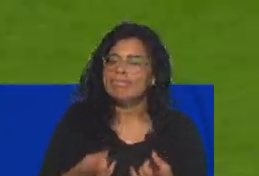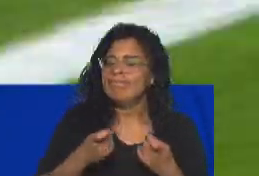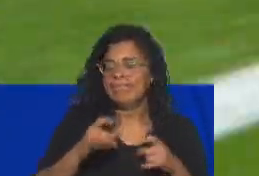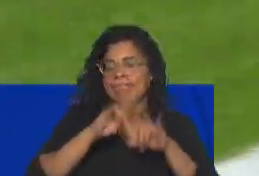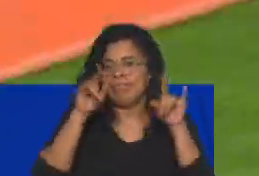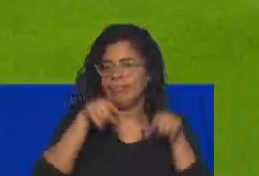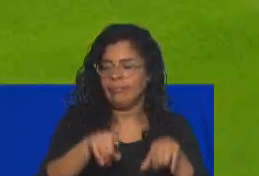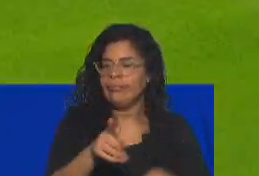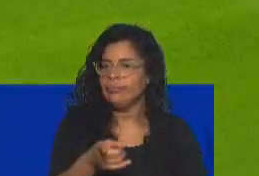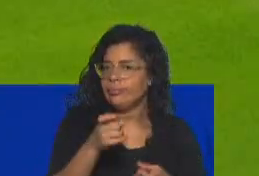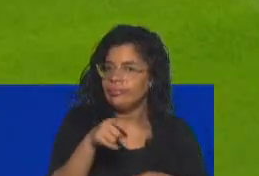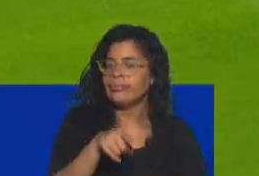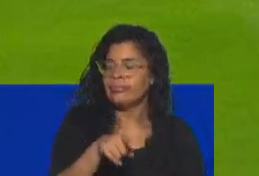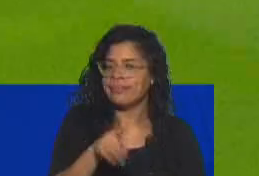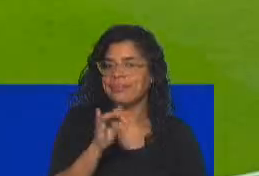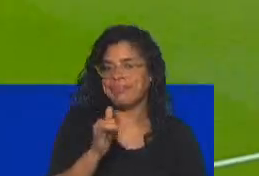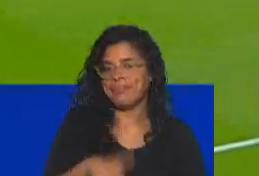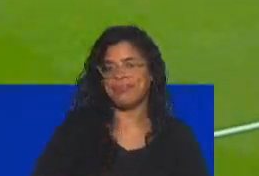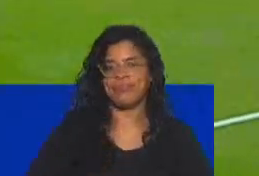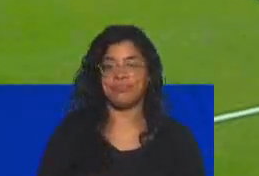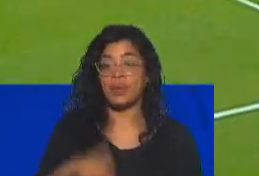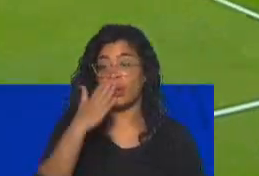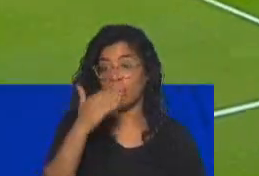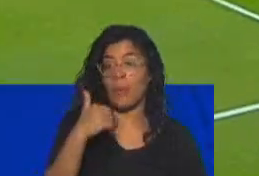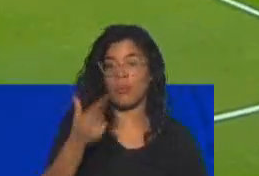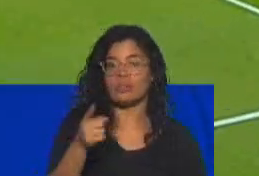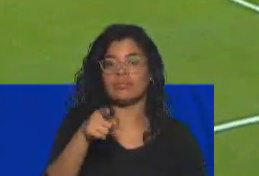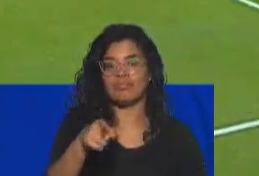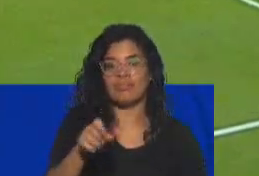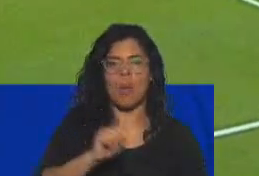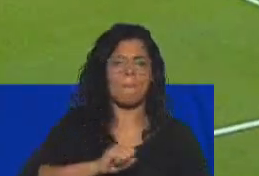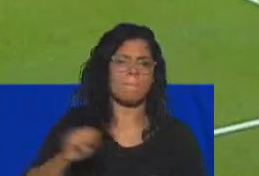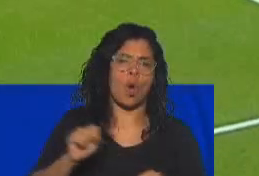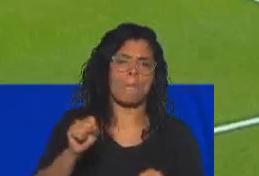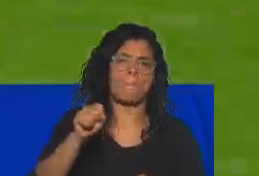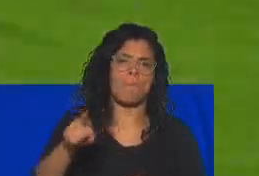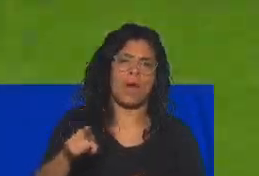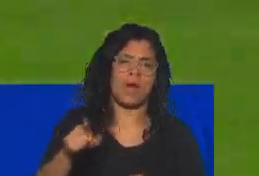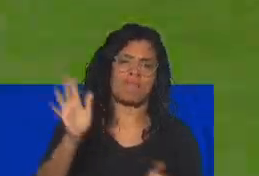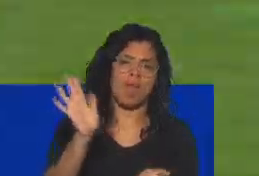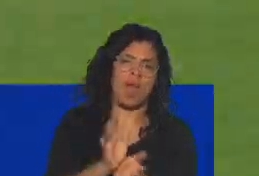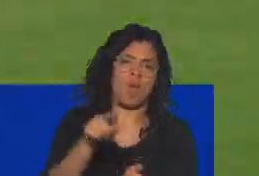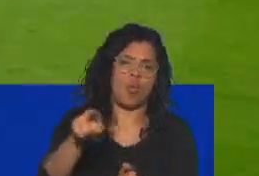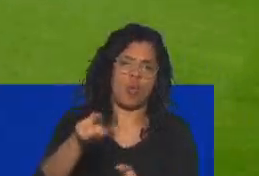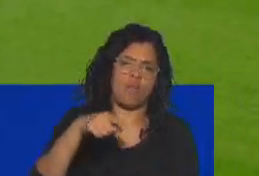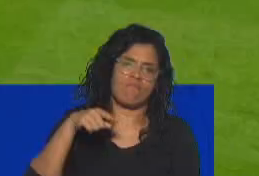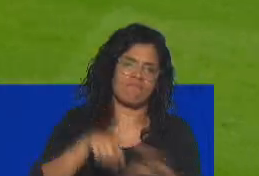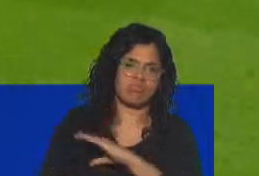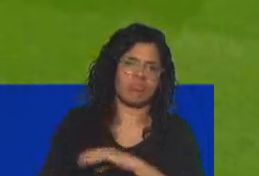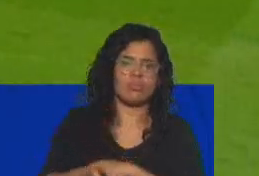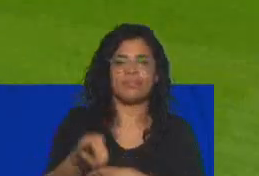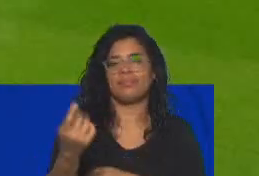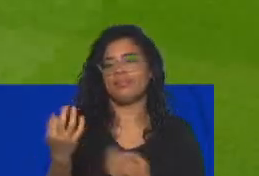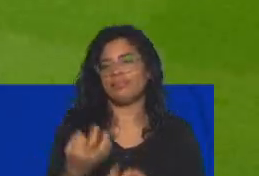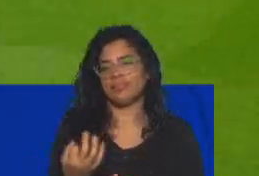empate transitorio para Deportivo Riestra y después esta bomba hermosa al ángulo travesaño y adentro para el golazo